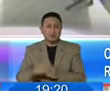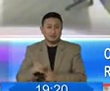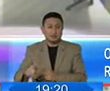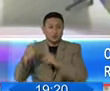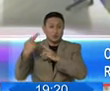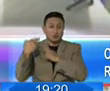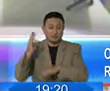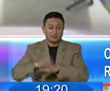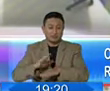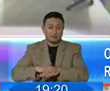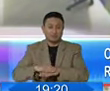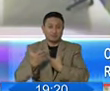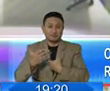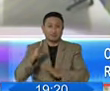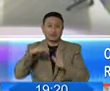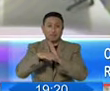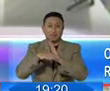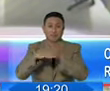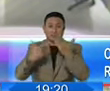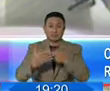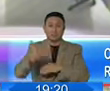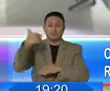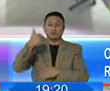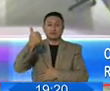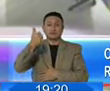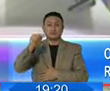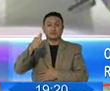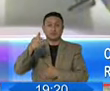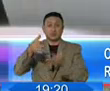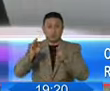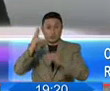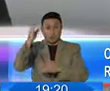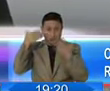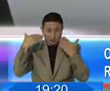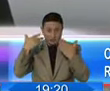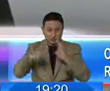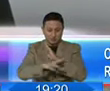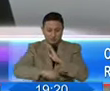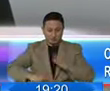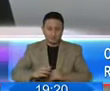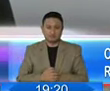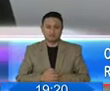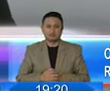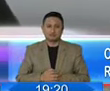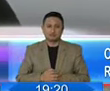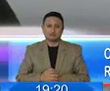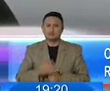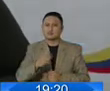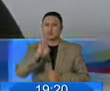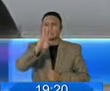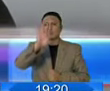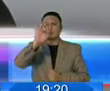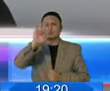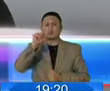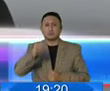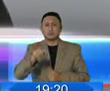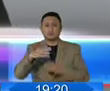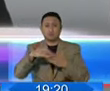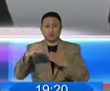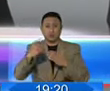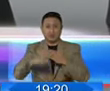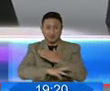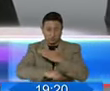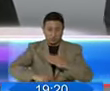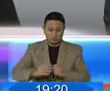del atraco a una entidad financiera el pasado 10 de febrero en Guayaquil. En donde se sustrajeron aproximadamente $48,000 y